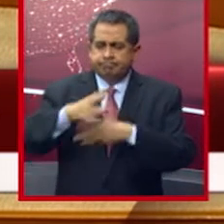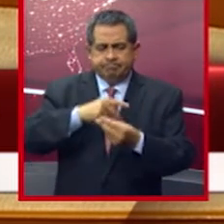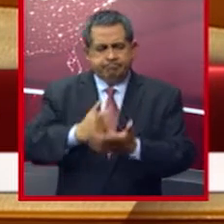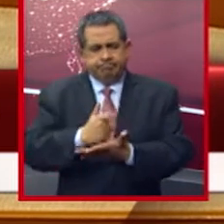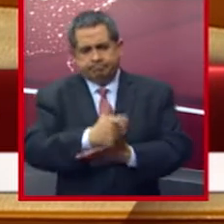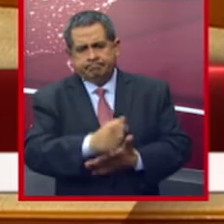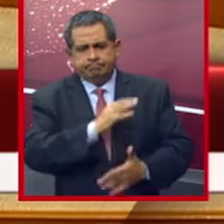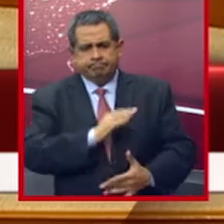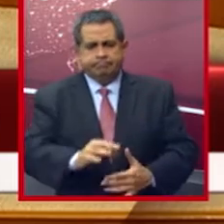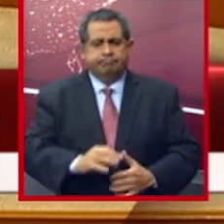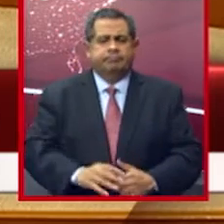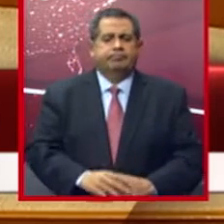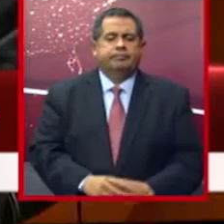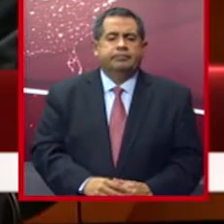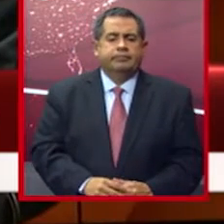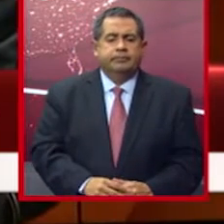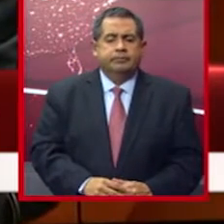reconstrucción.